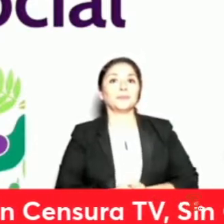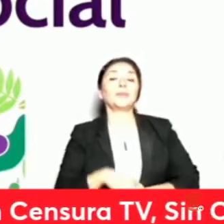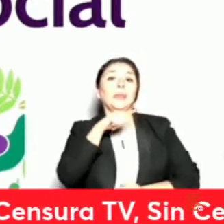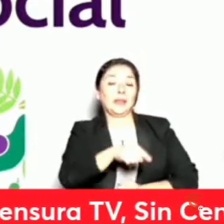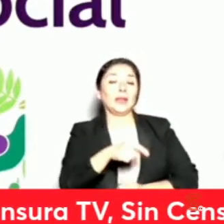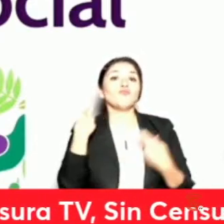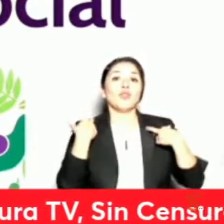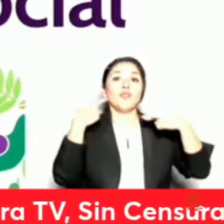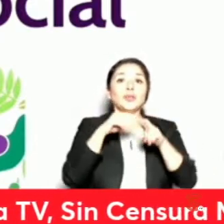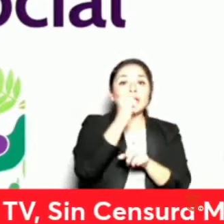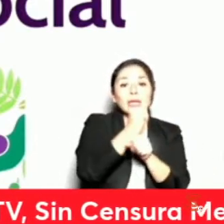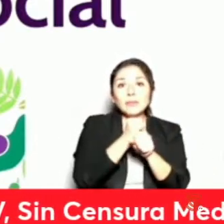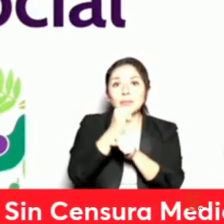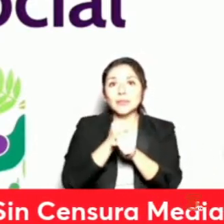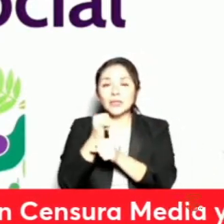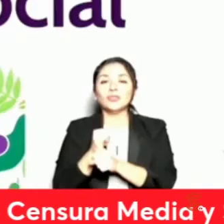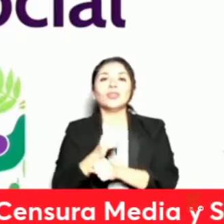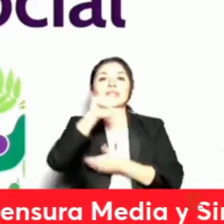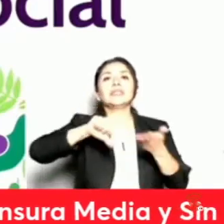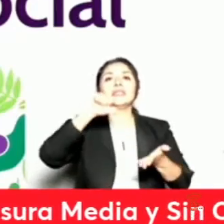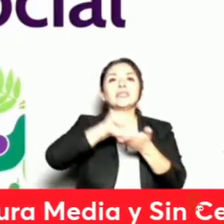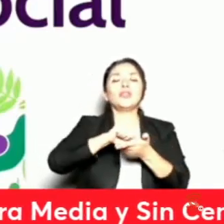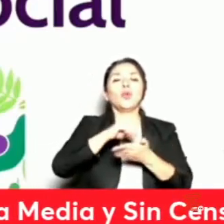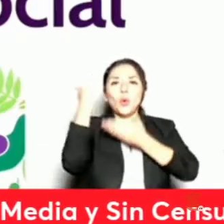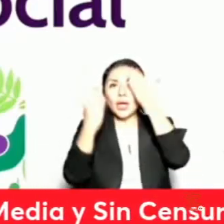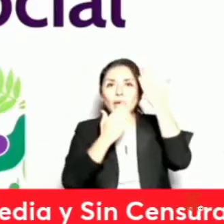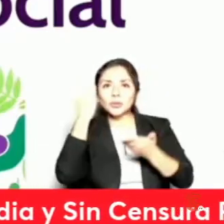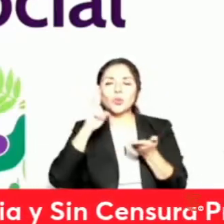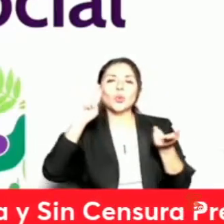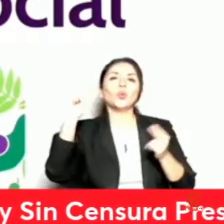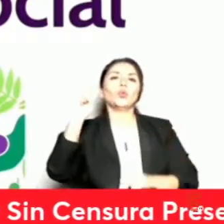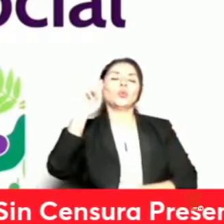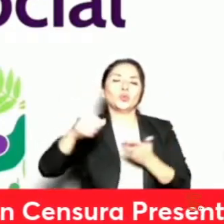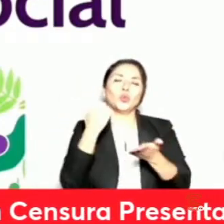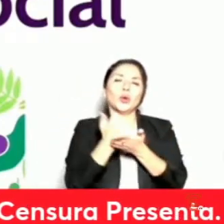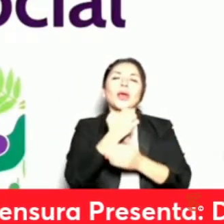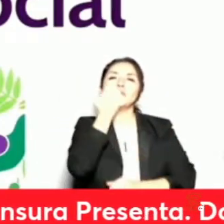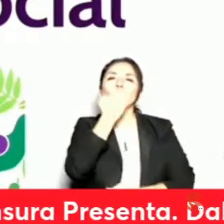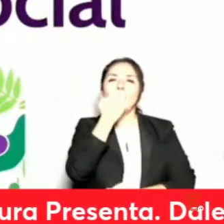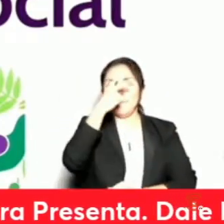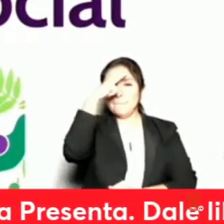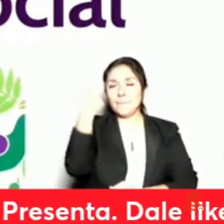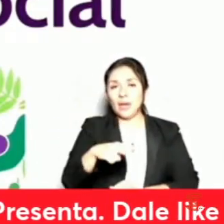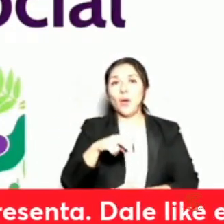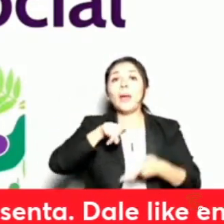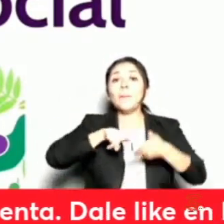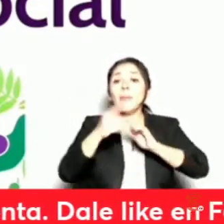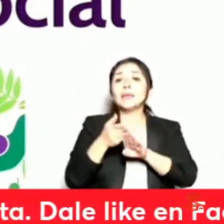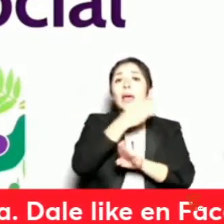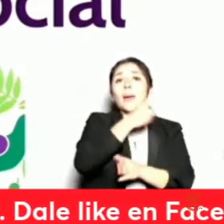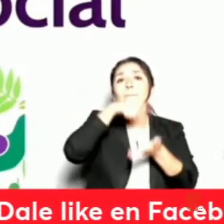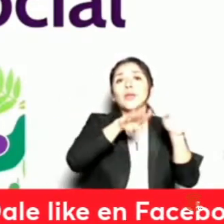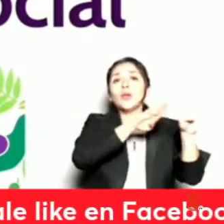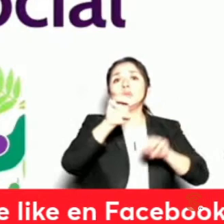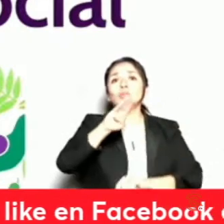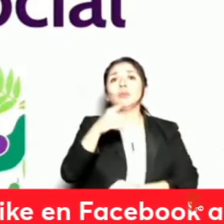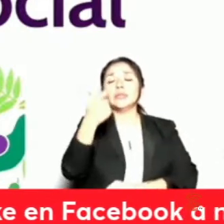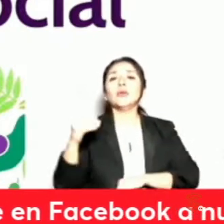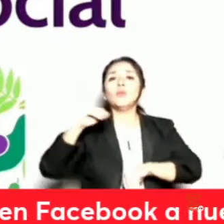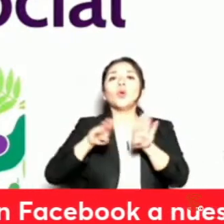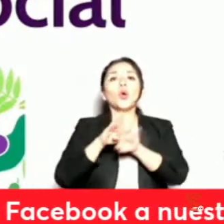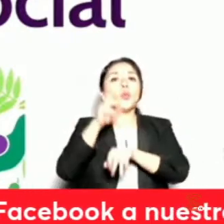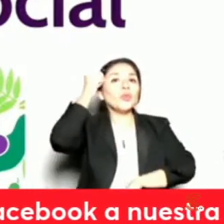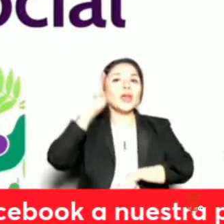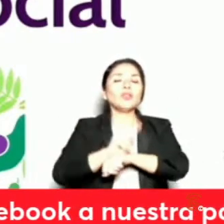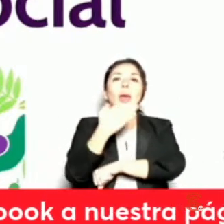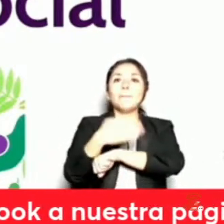profesora investigadora del Centro de Estudios Demográficos, Urbanos y Ambientales del Colegio de México desde 1997, donde funge como directora